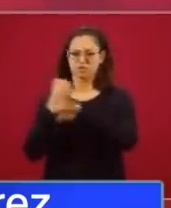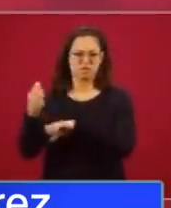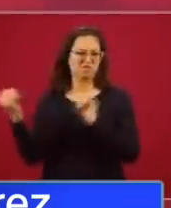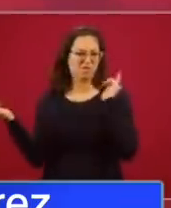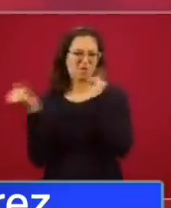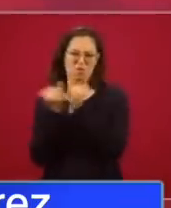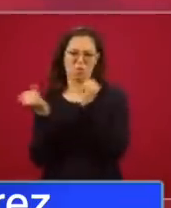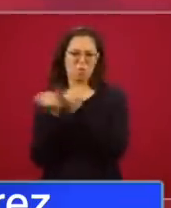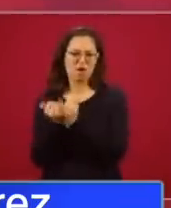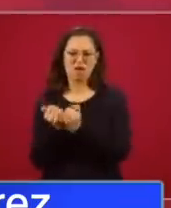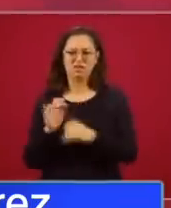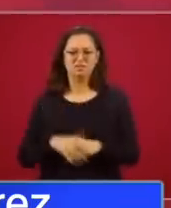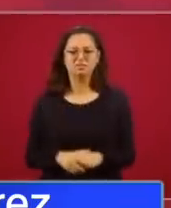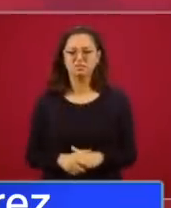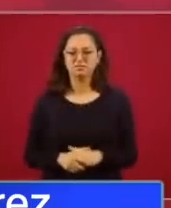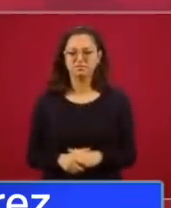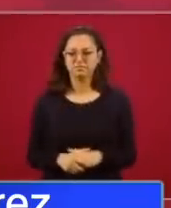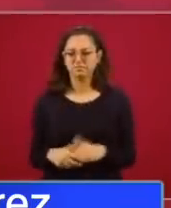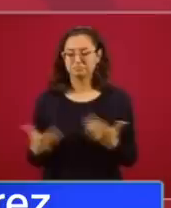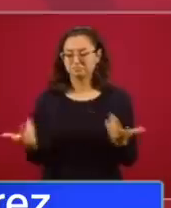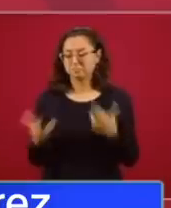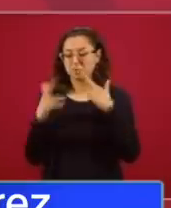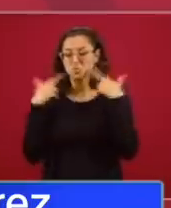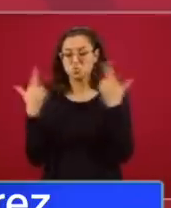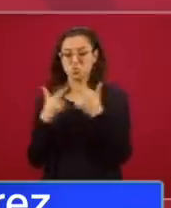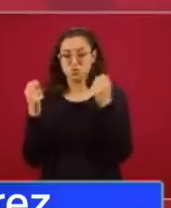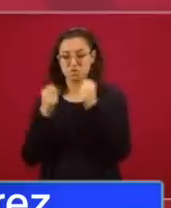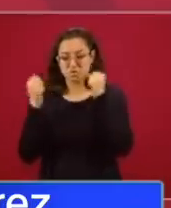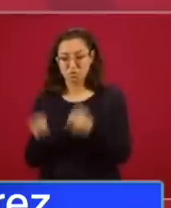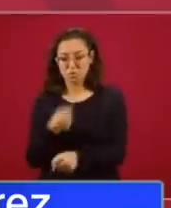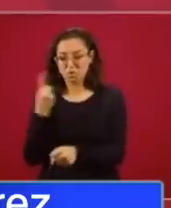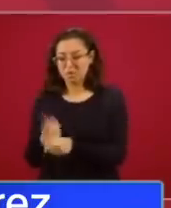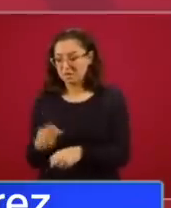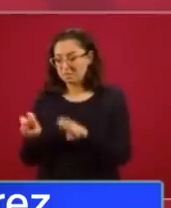hace una revisión de lo que está pasando